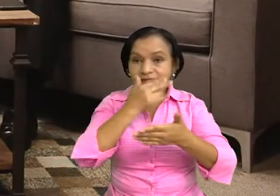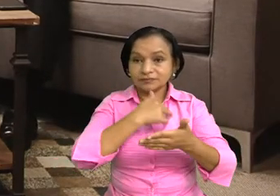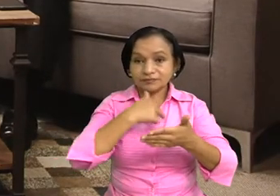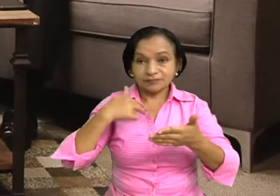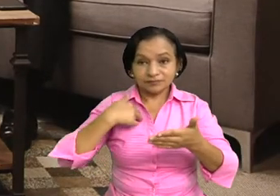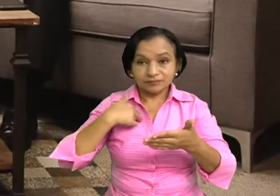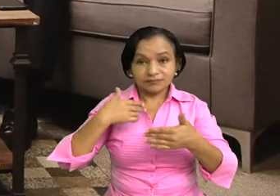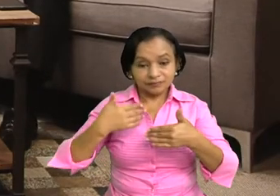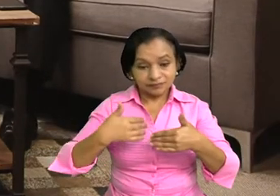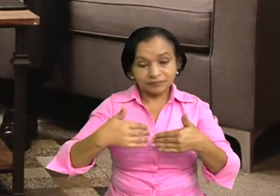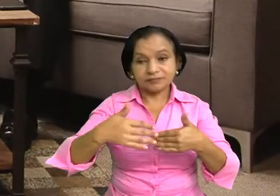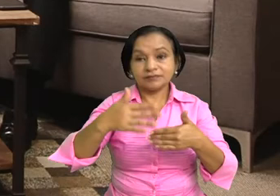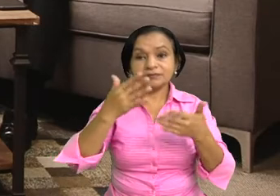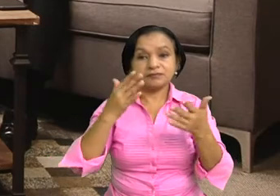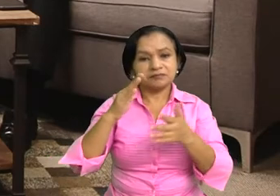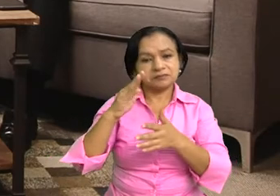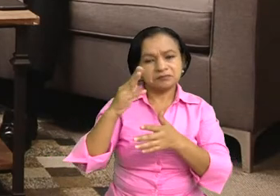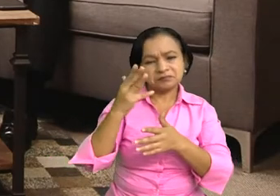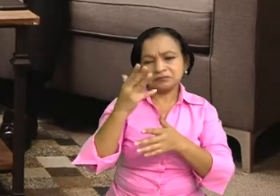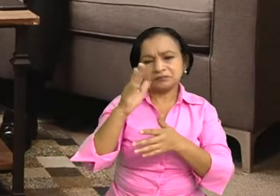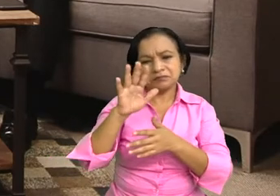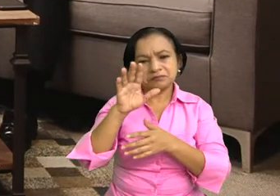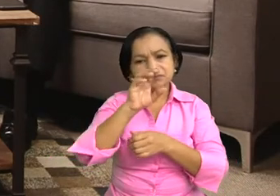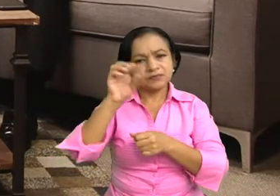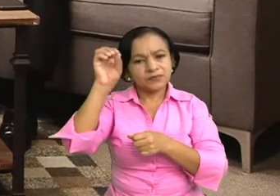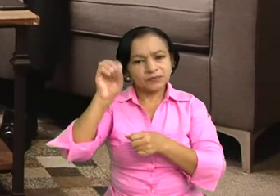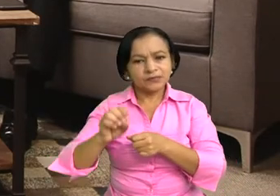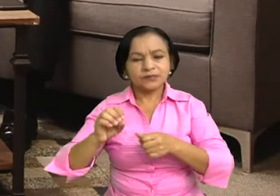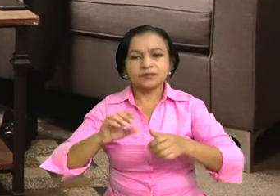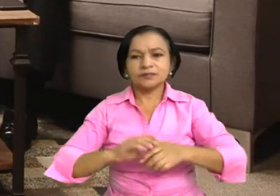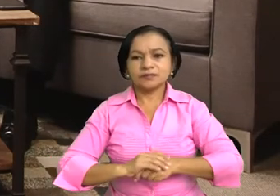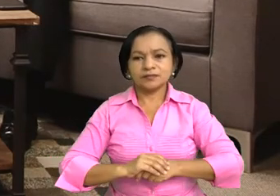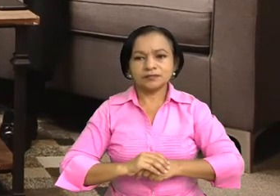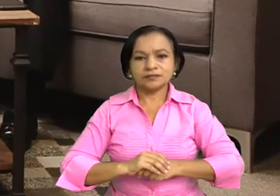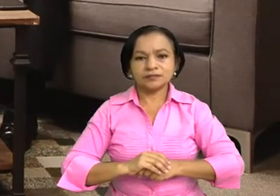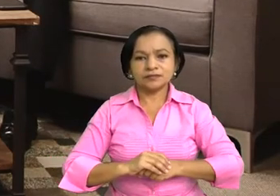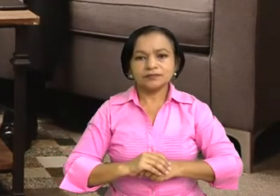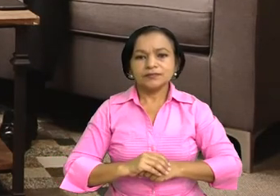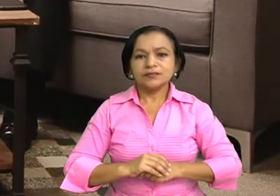tenemos casi al 95%.